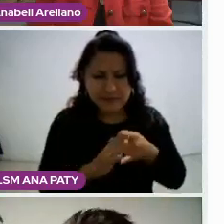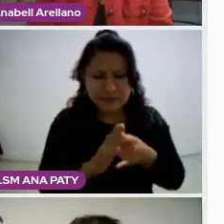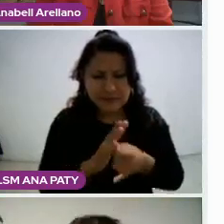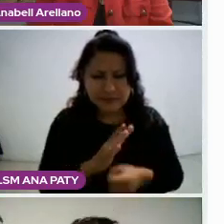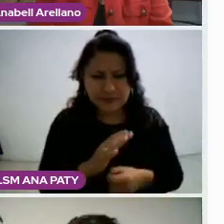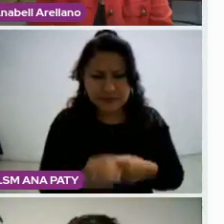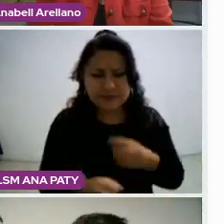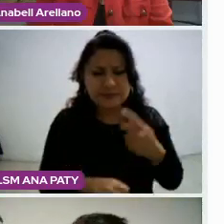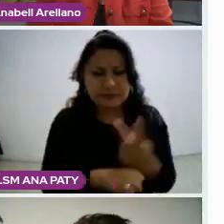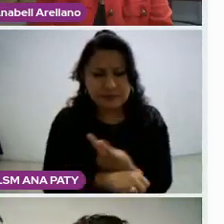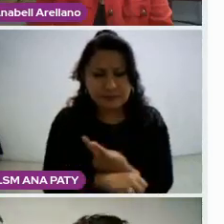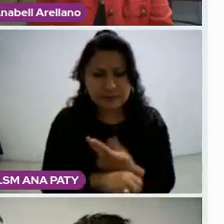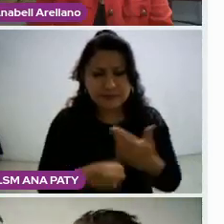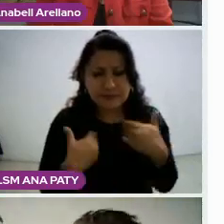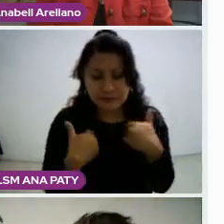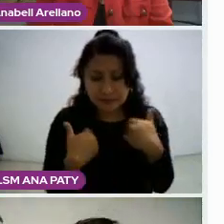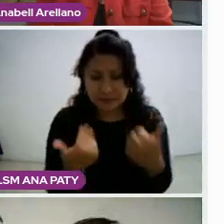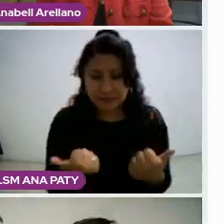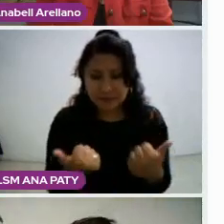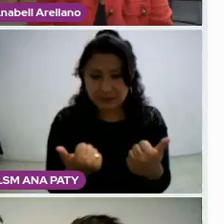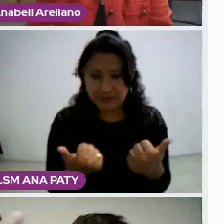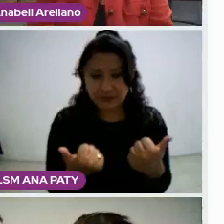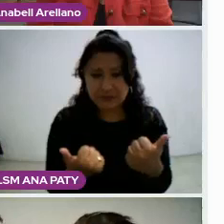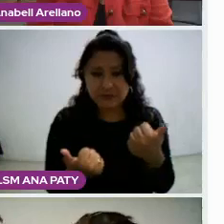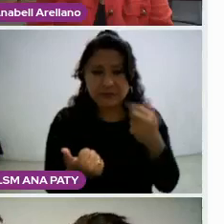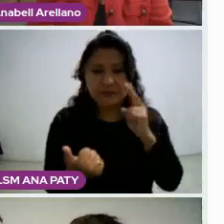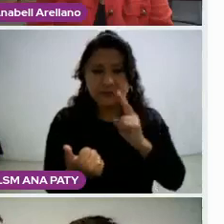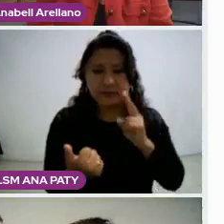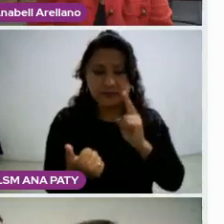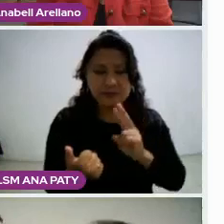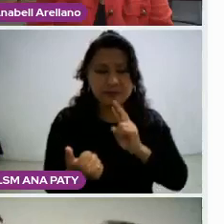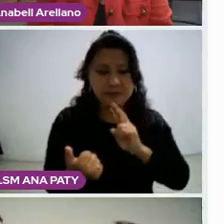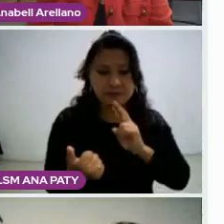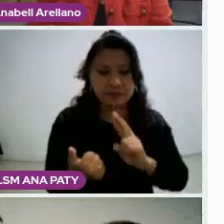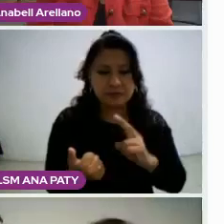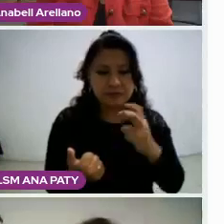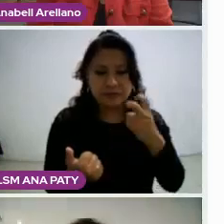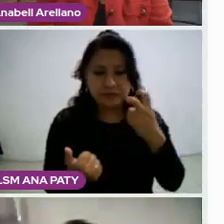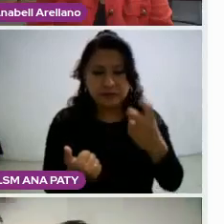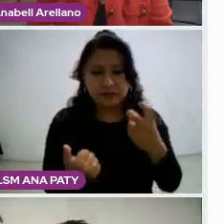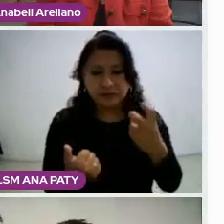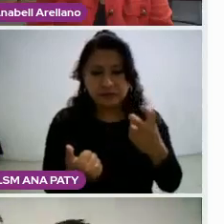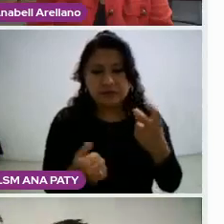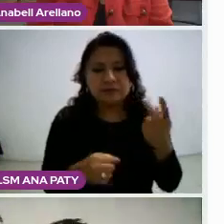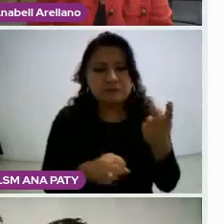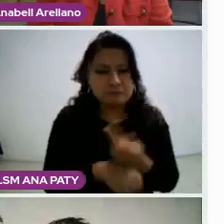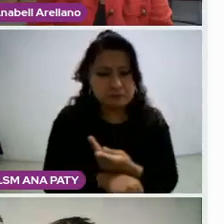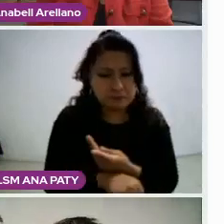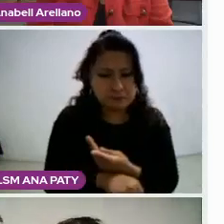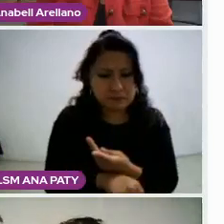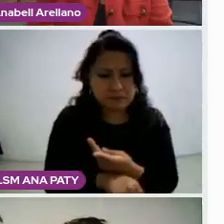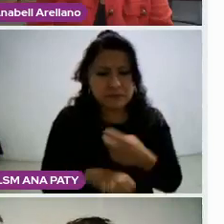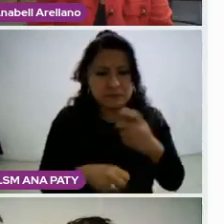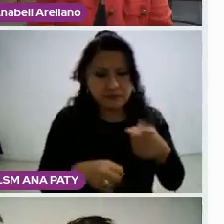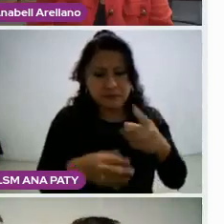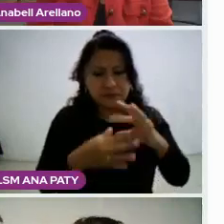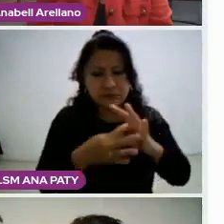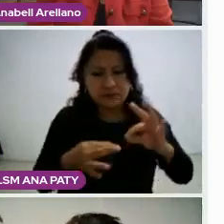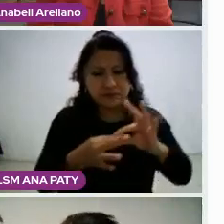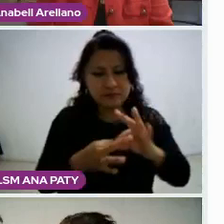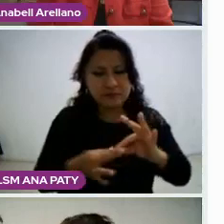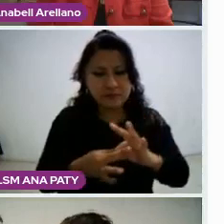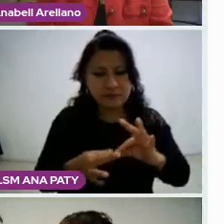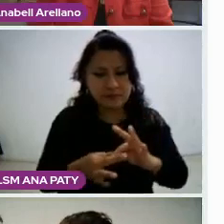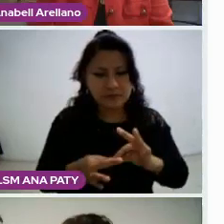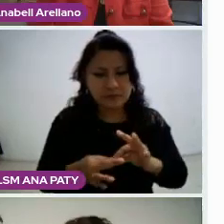entender y decir, a ver, resuélveme esto rápidamente, o por qué pasó esto, y le da 300 vueltas al hecho, ¿no?